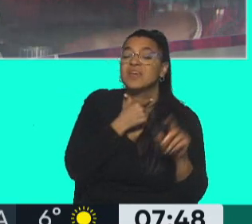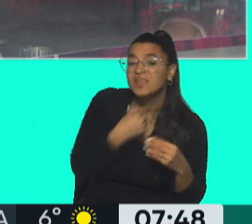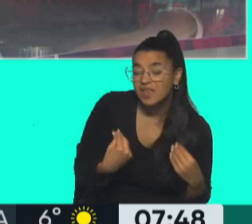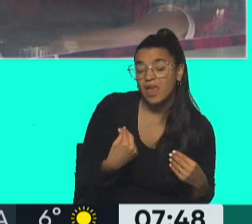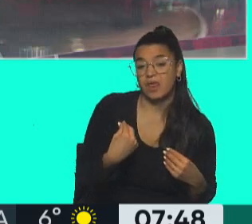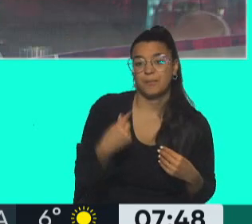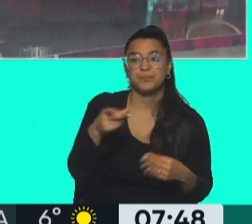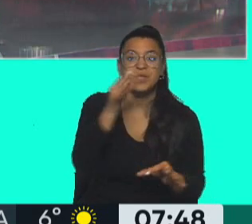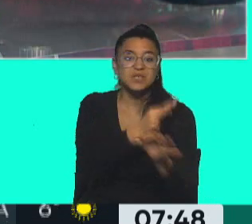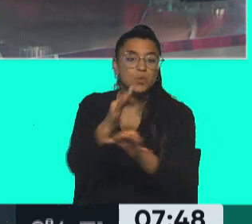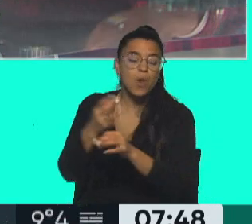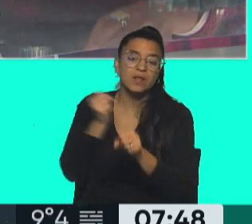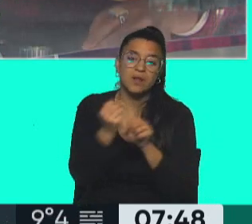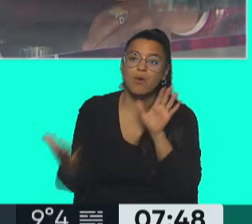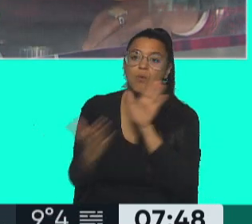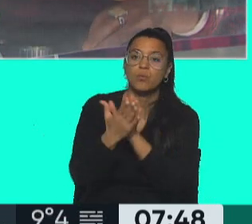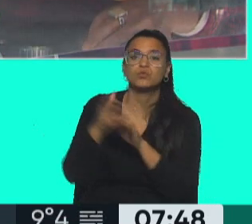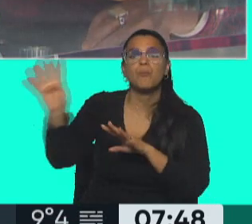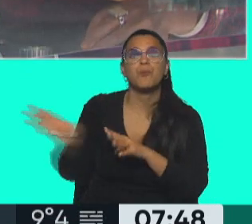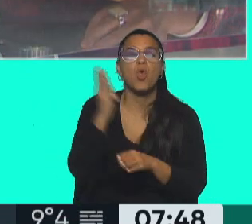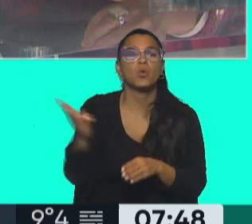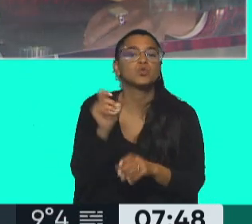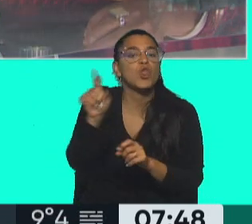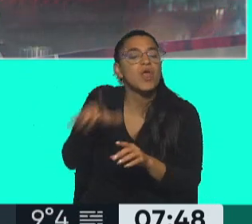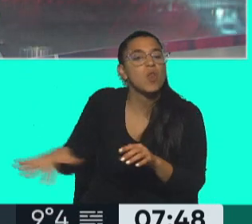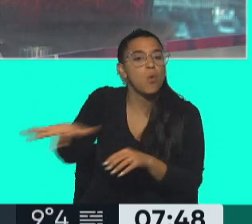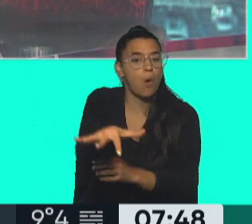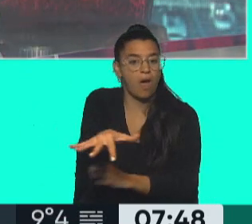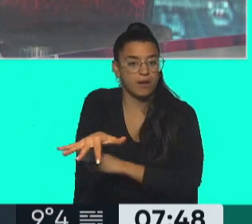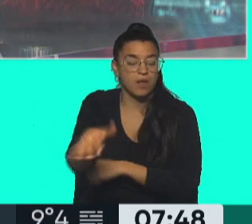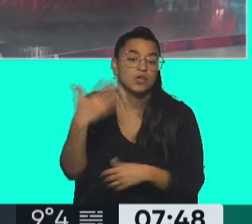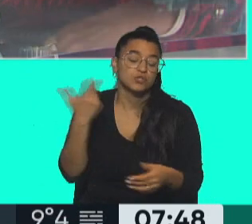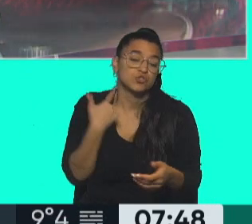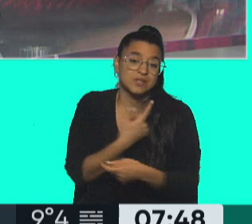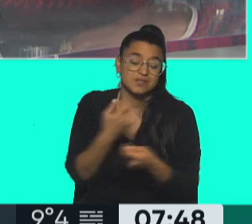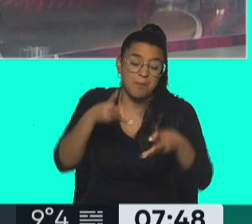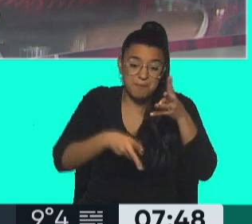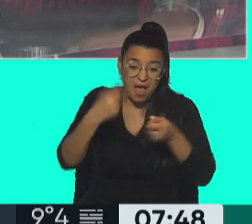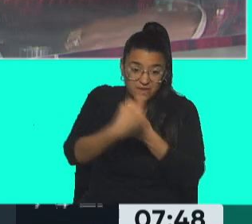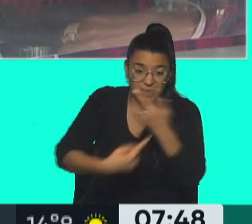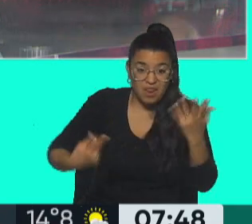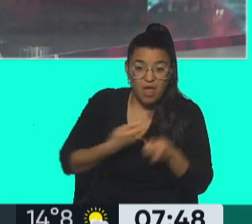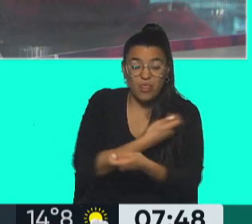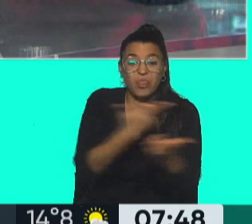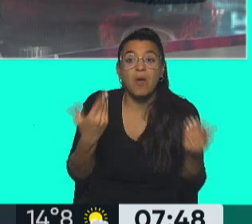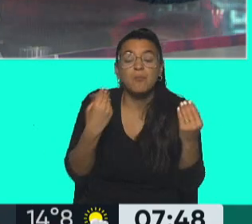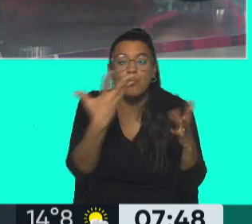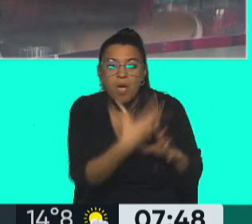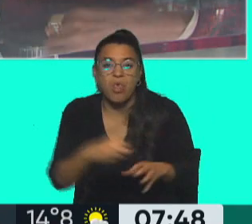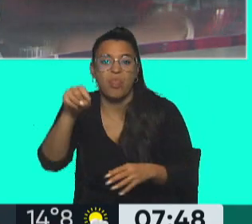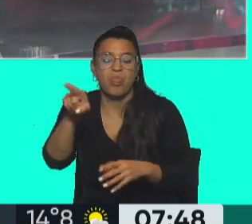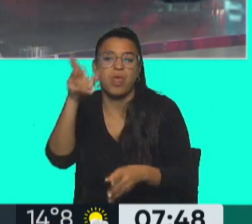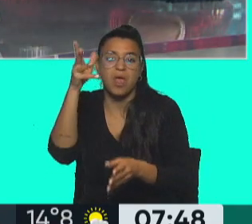las las escuelas trabajen con los productores locales O sea que también el equipamiento que reciban los colegios va a poder ser utilizado